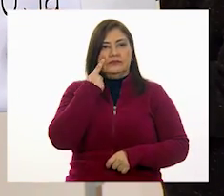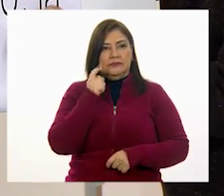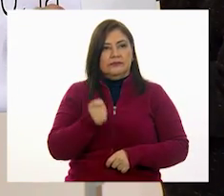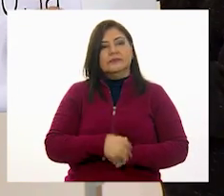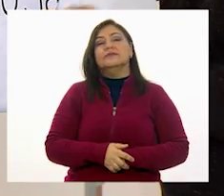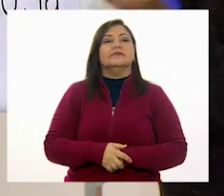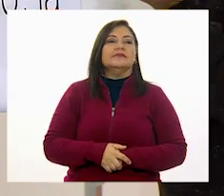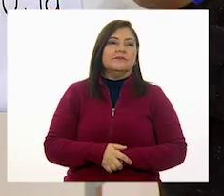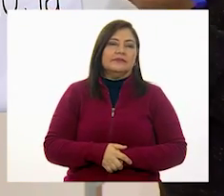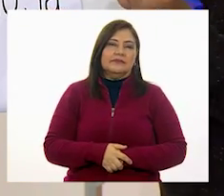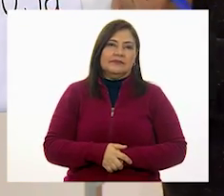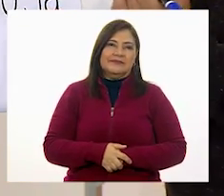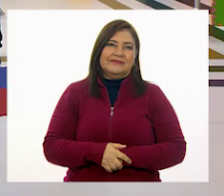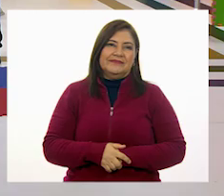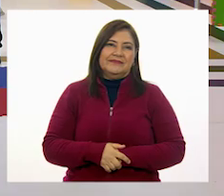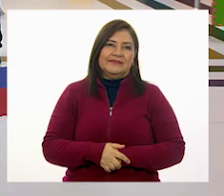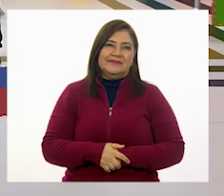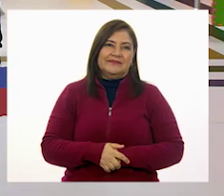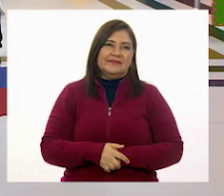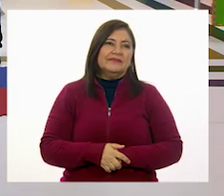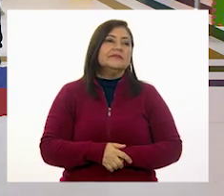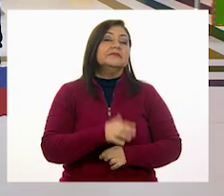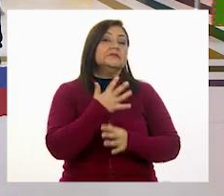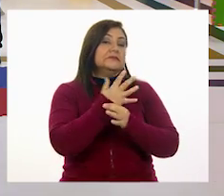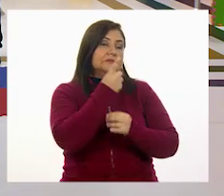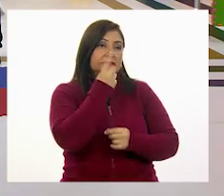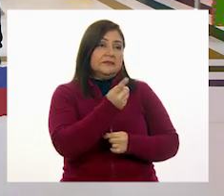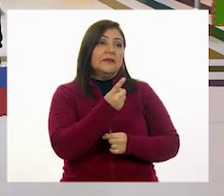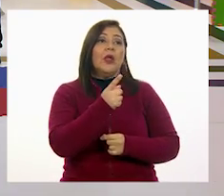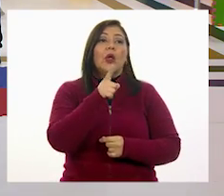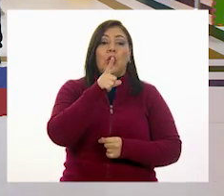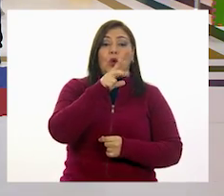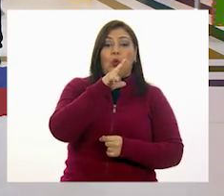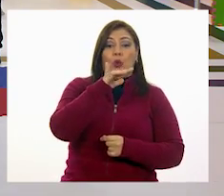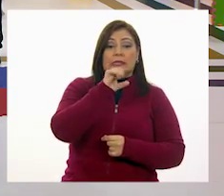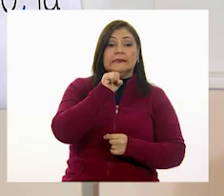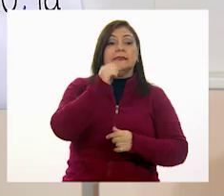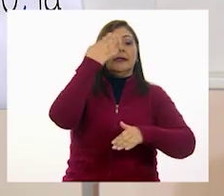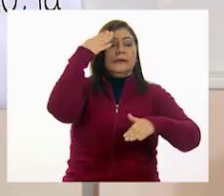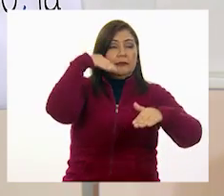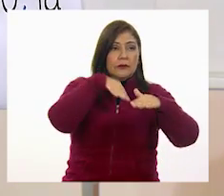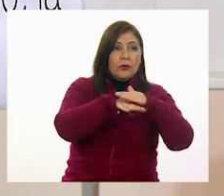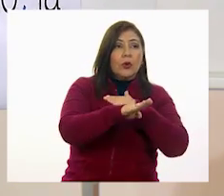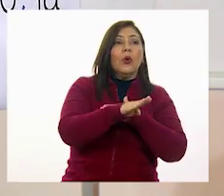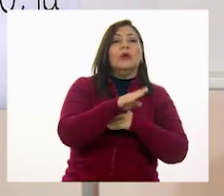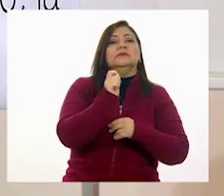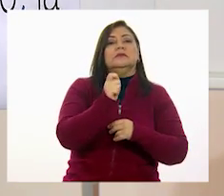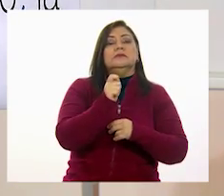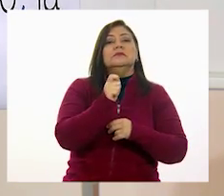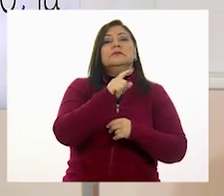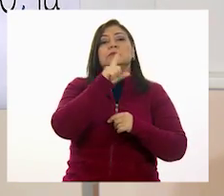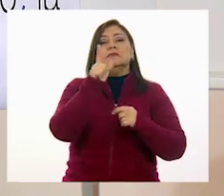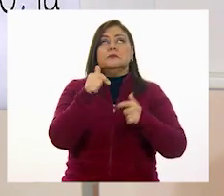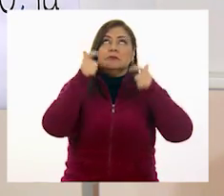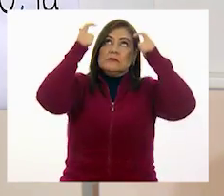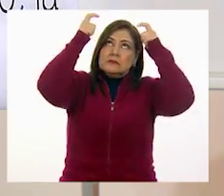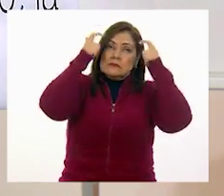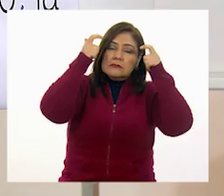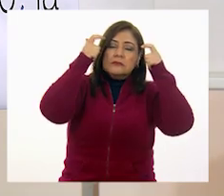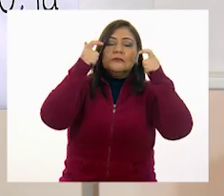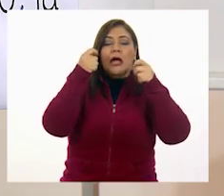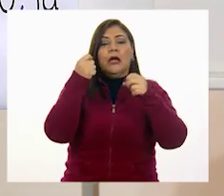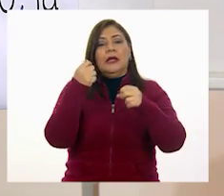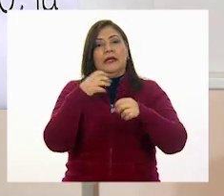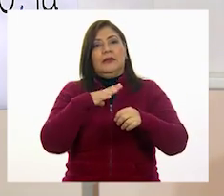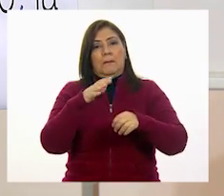Bonita la coma, ¿verdad? Y dice, Luis entró. Sobre la cabeza llevaba el sombrero. En los pies,